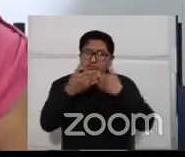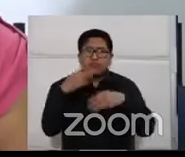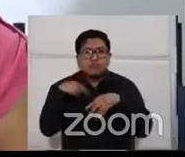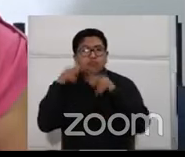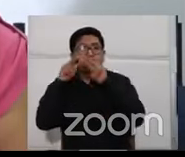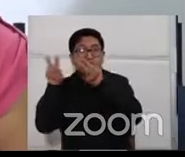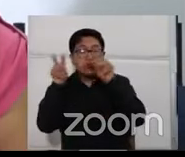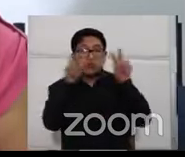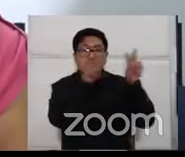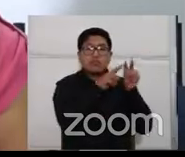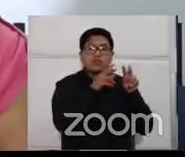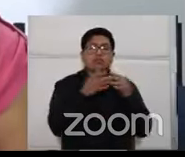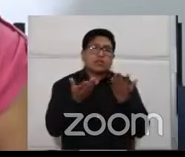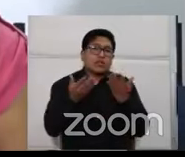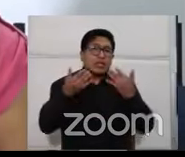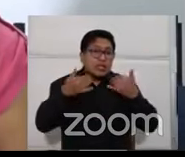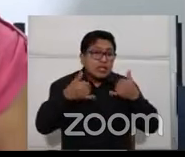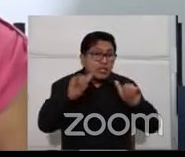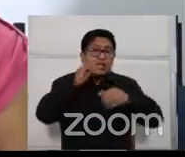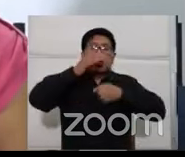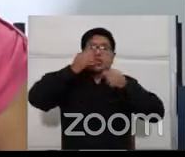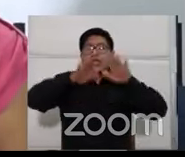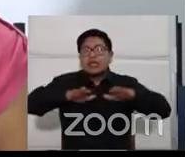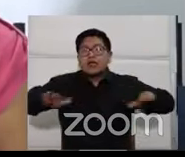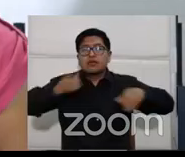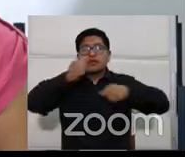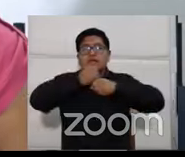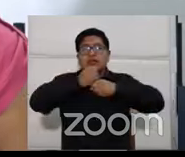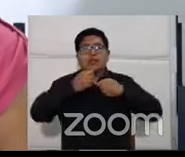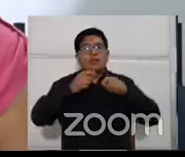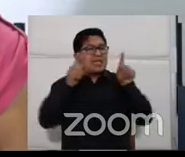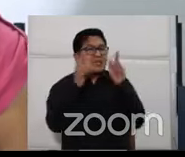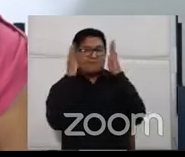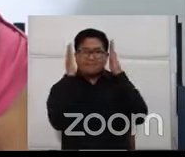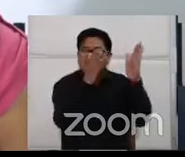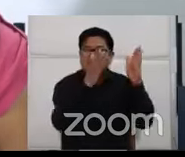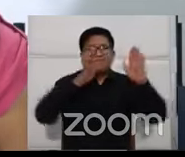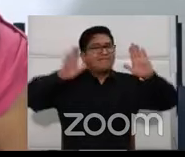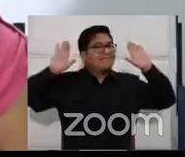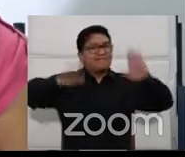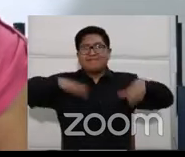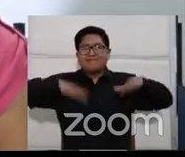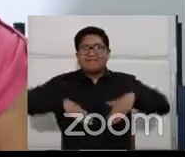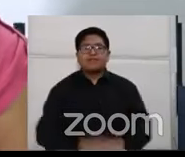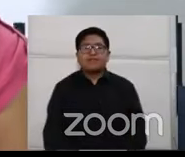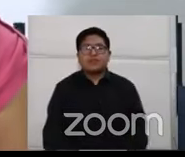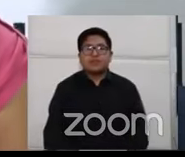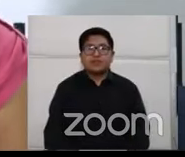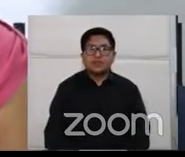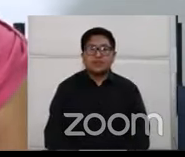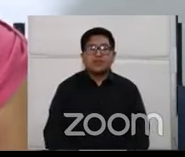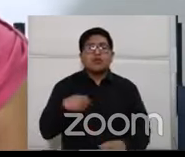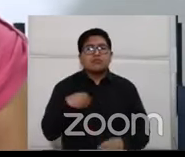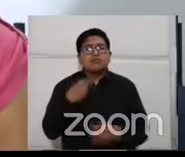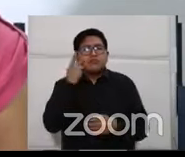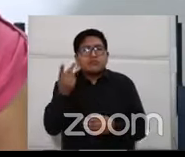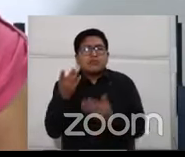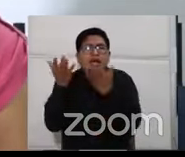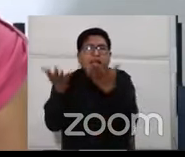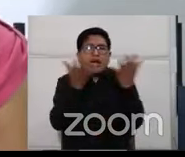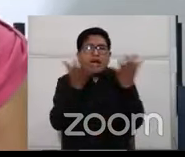población de nats desatendida y olvidada ante este panorama existen muchos retos